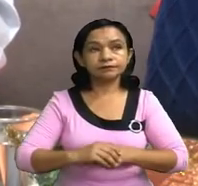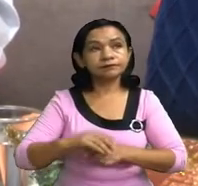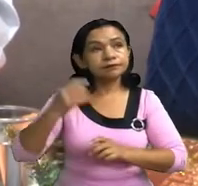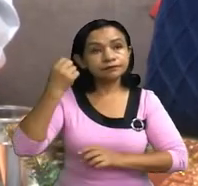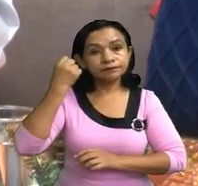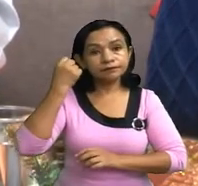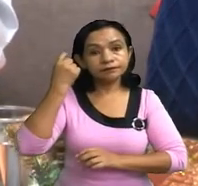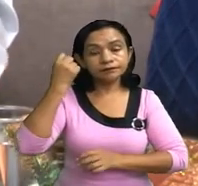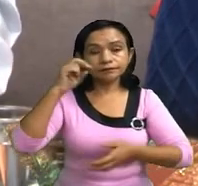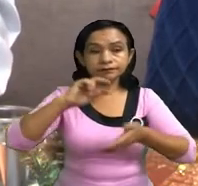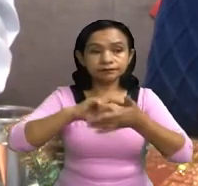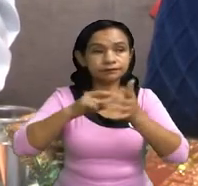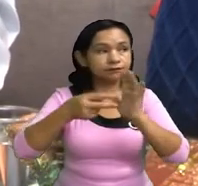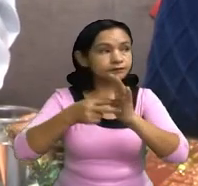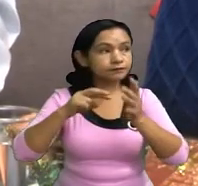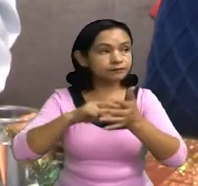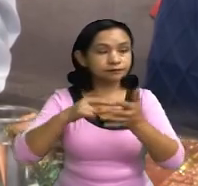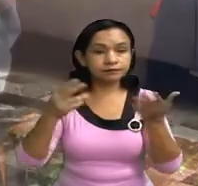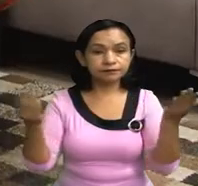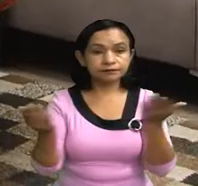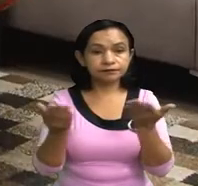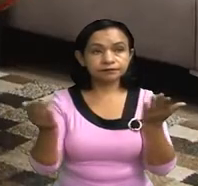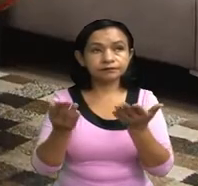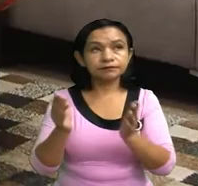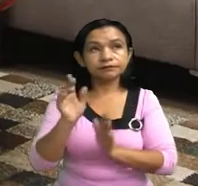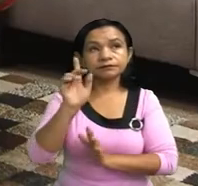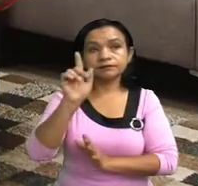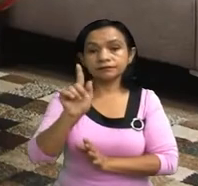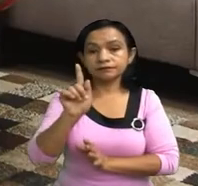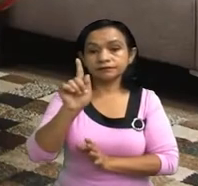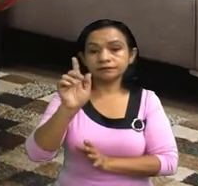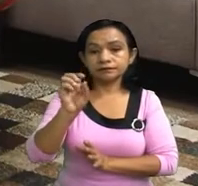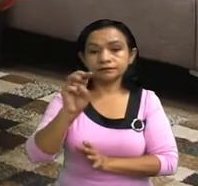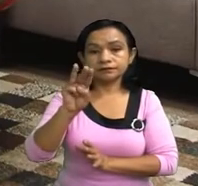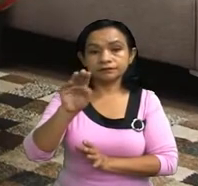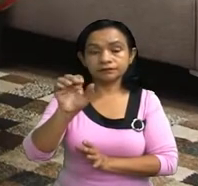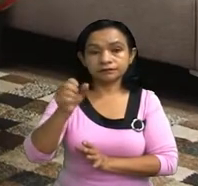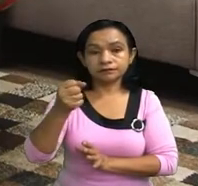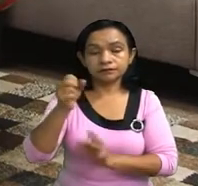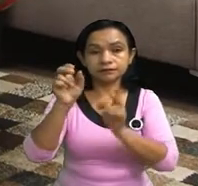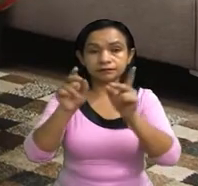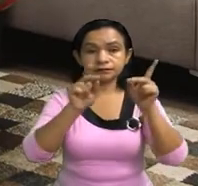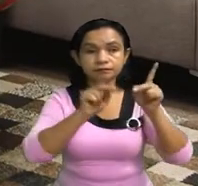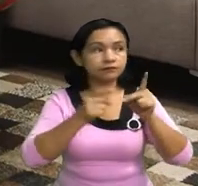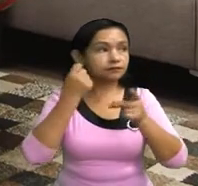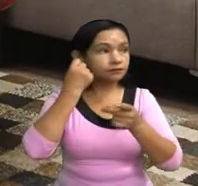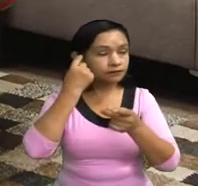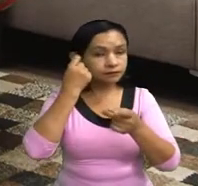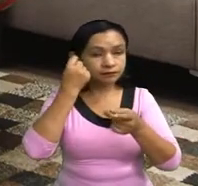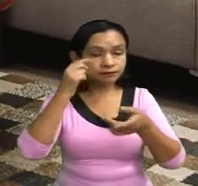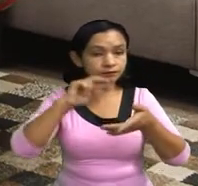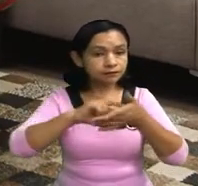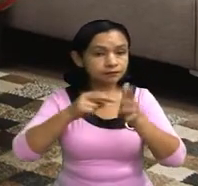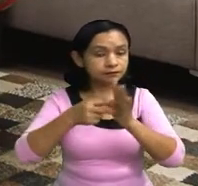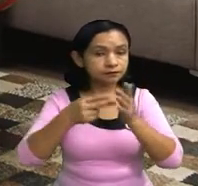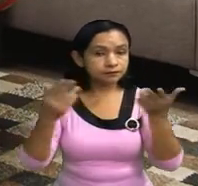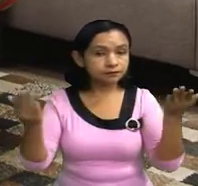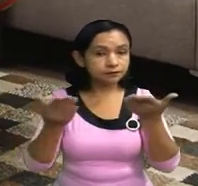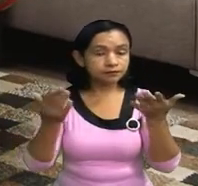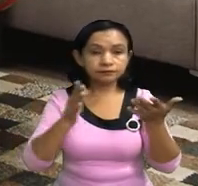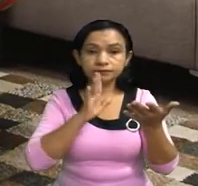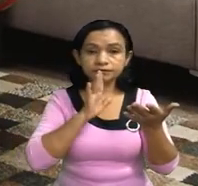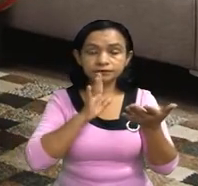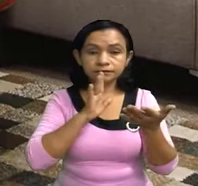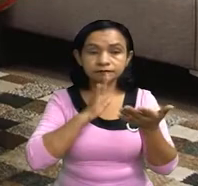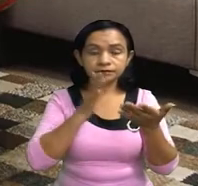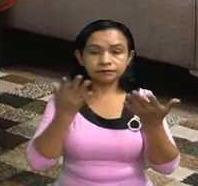las implicaciones de esto, don Tomás, para que nuestra audiencia entienda el contexto en el que se da. Una proclama